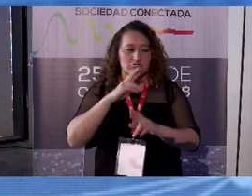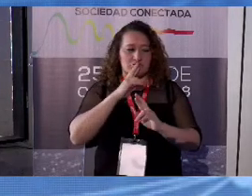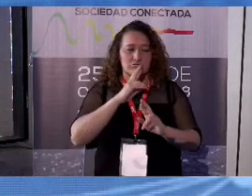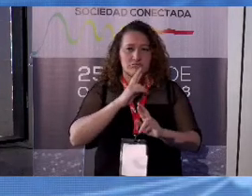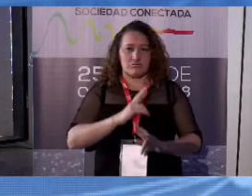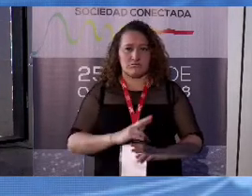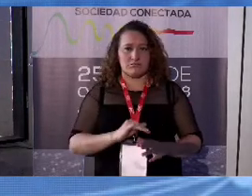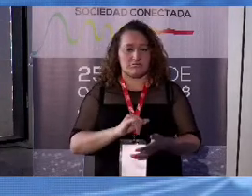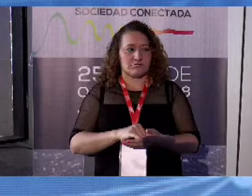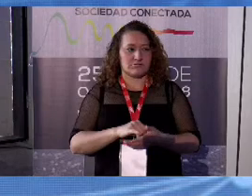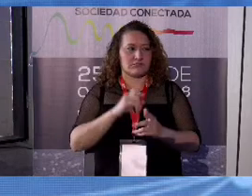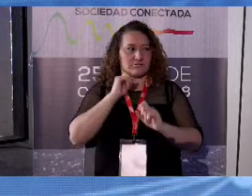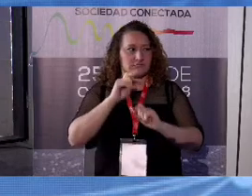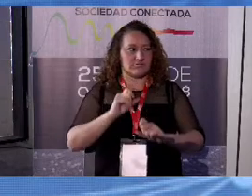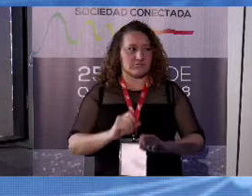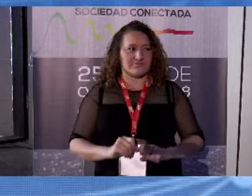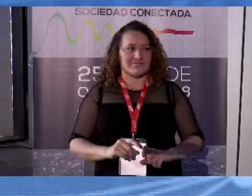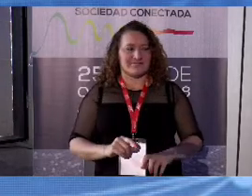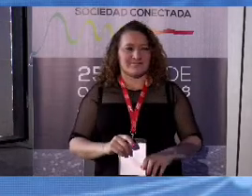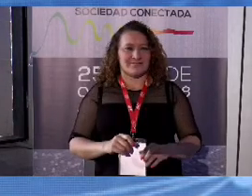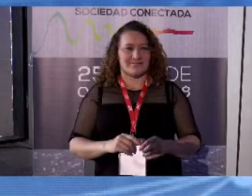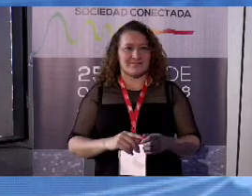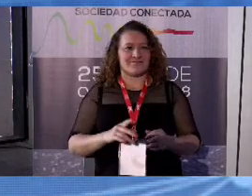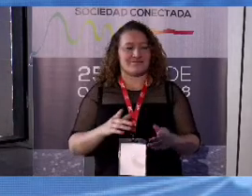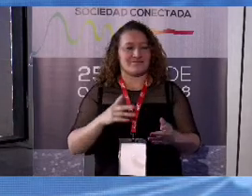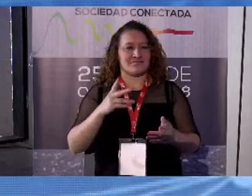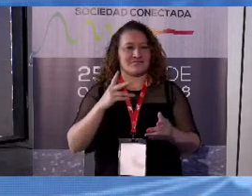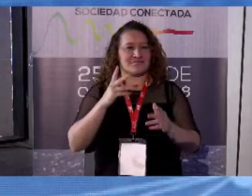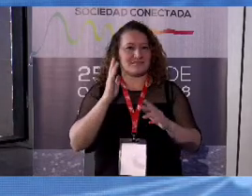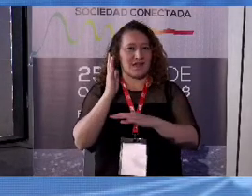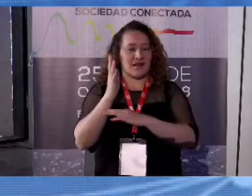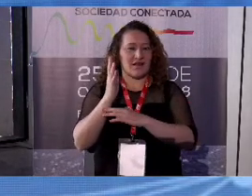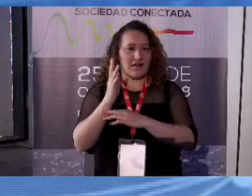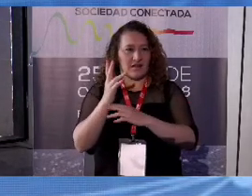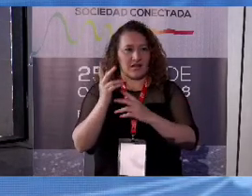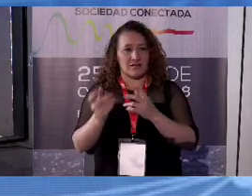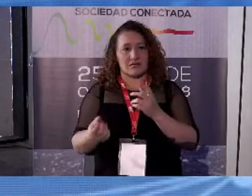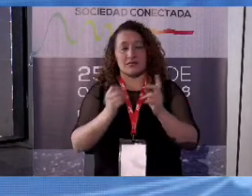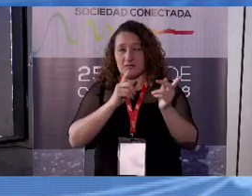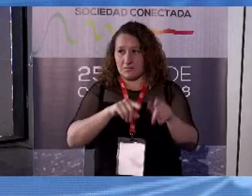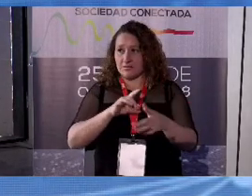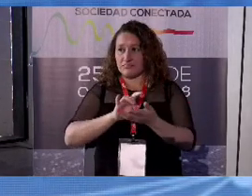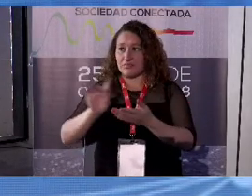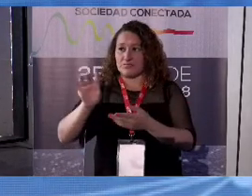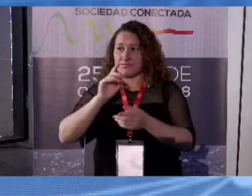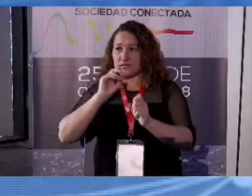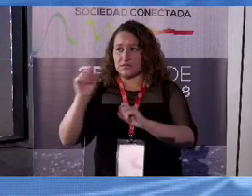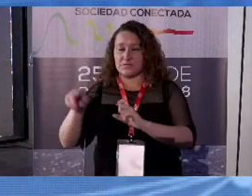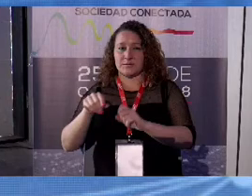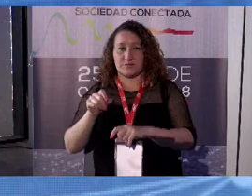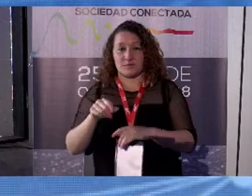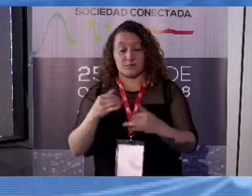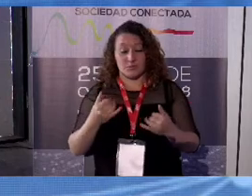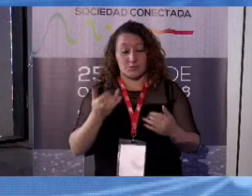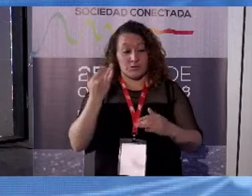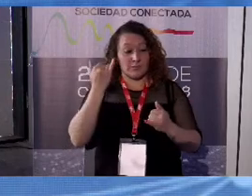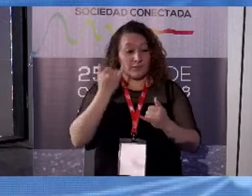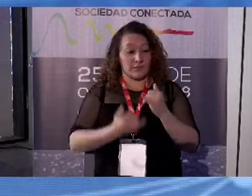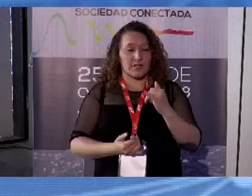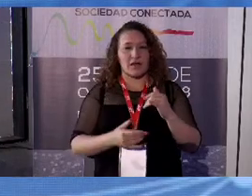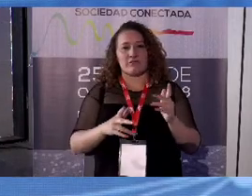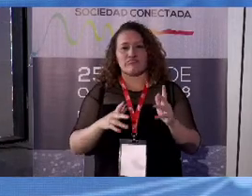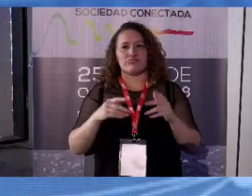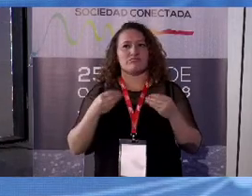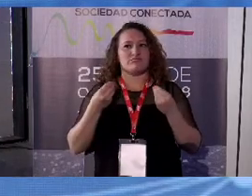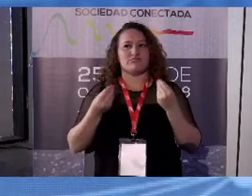preguntas que se activan en después de cada charla y enviar las preguntas a nuestros panelistas al final de esta jornada estaremos